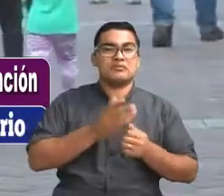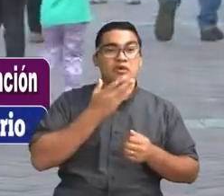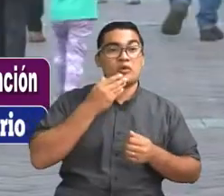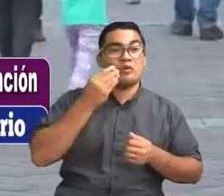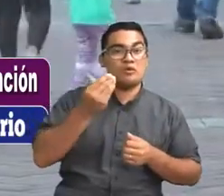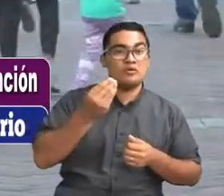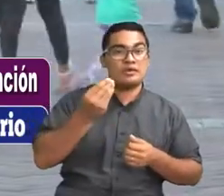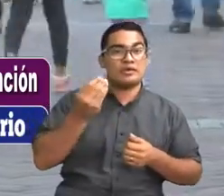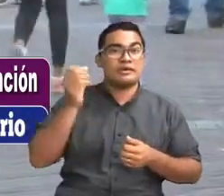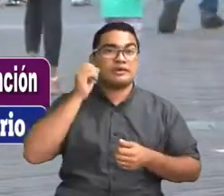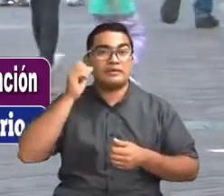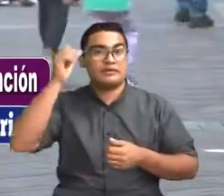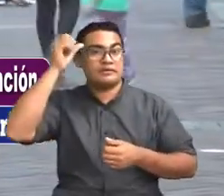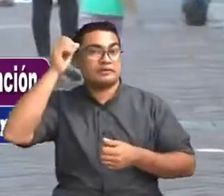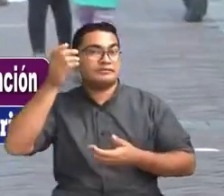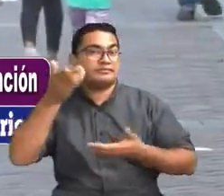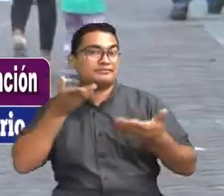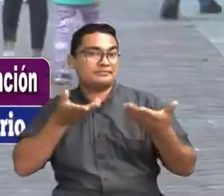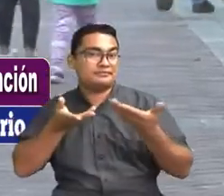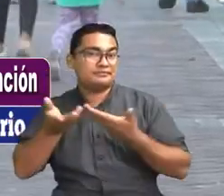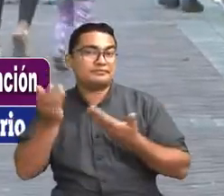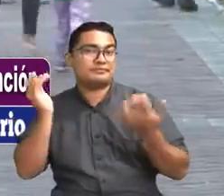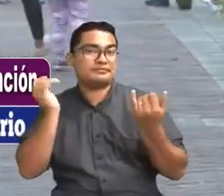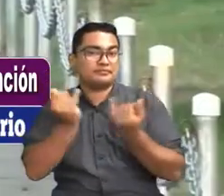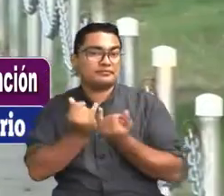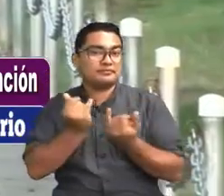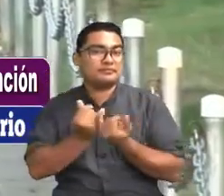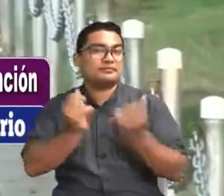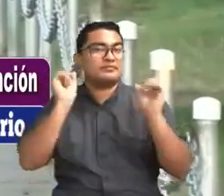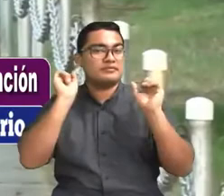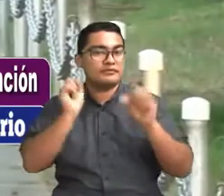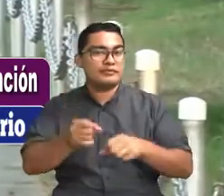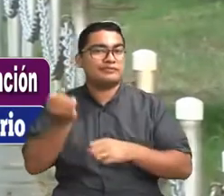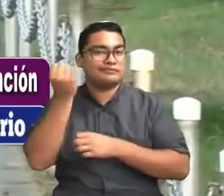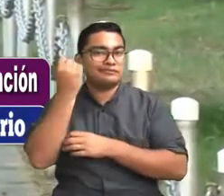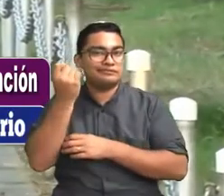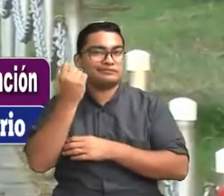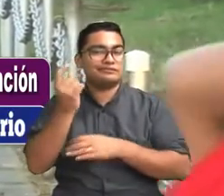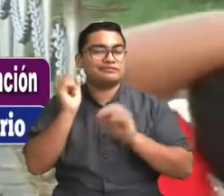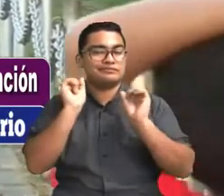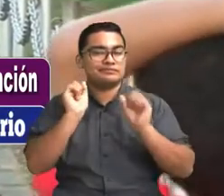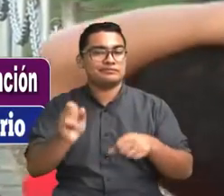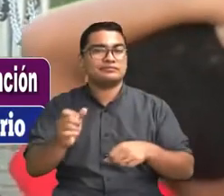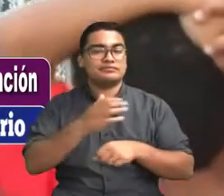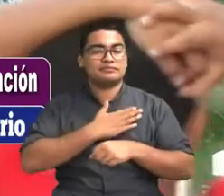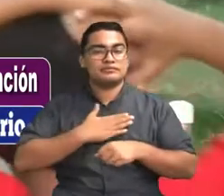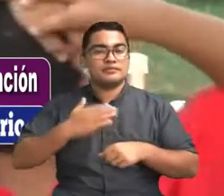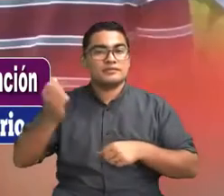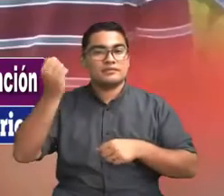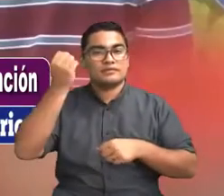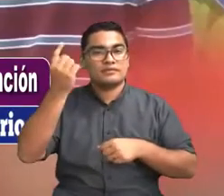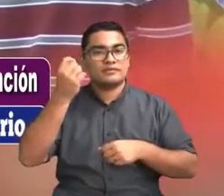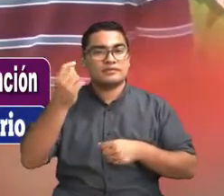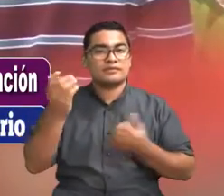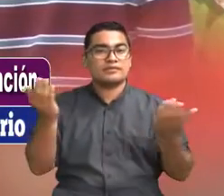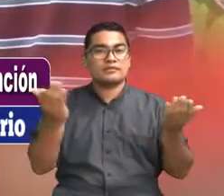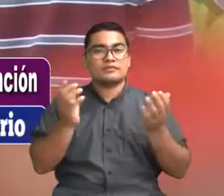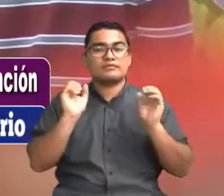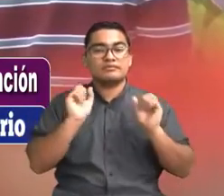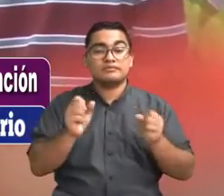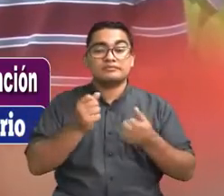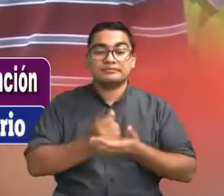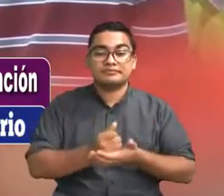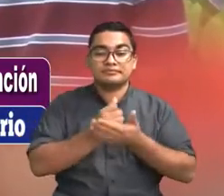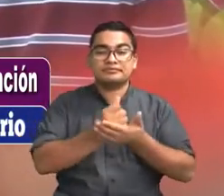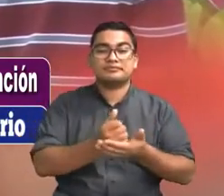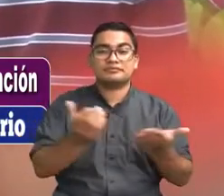los adultos, okay, contribuye, ¿verdad? A comprender, a que haya mayor comprensión de cómo tratar, de